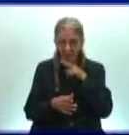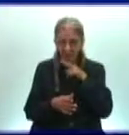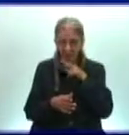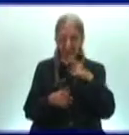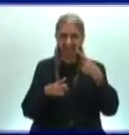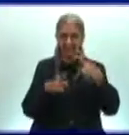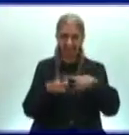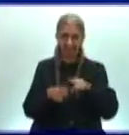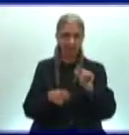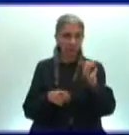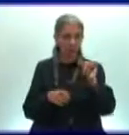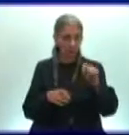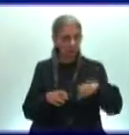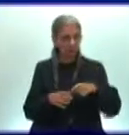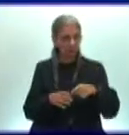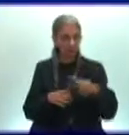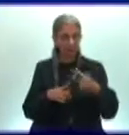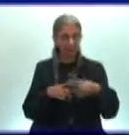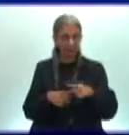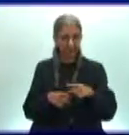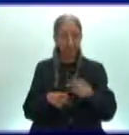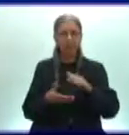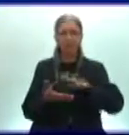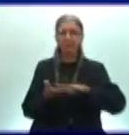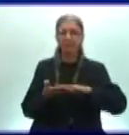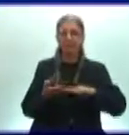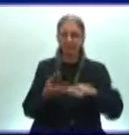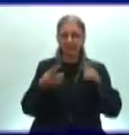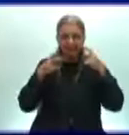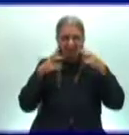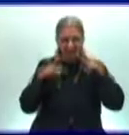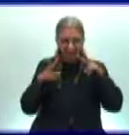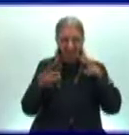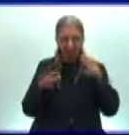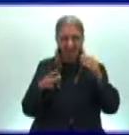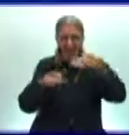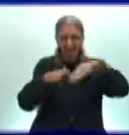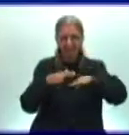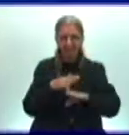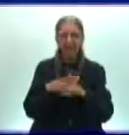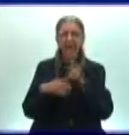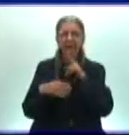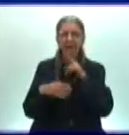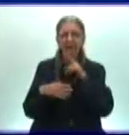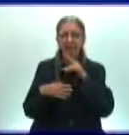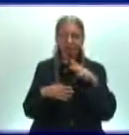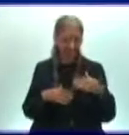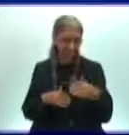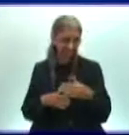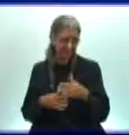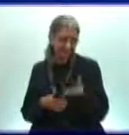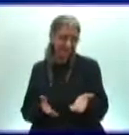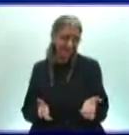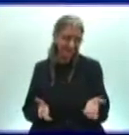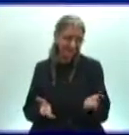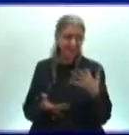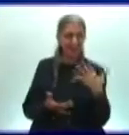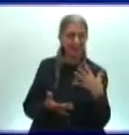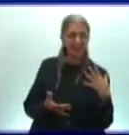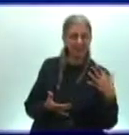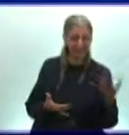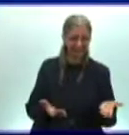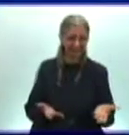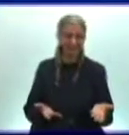pero aunque es poco soluble en agua, esta poca solubilidad permite la vida acuática. Además,